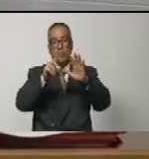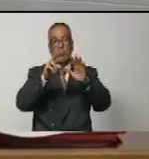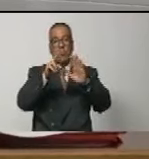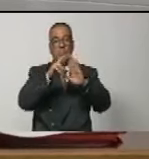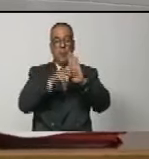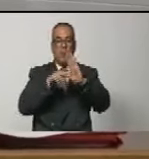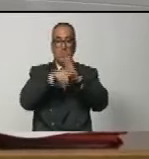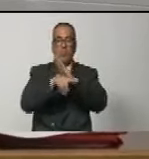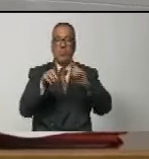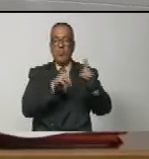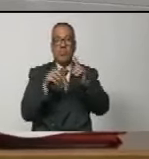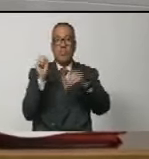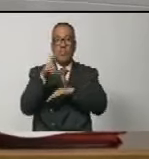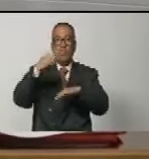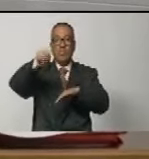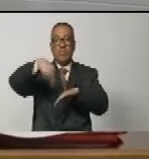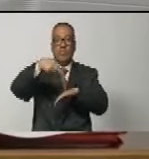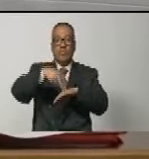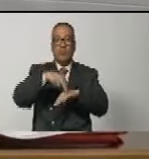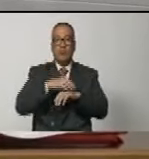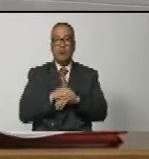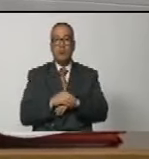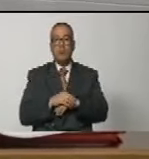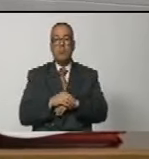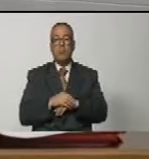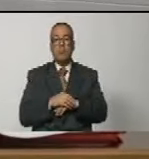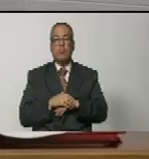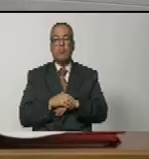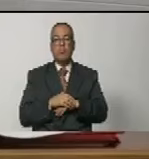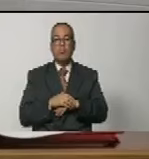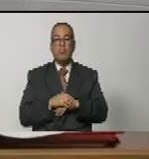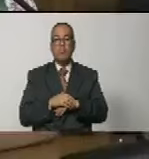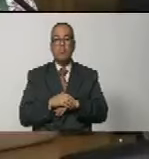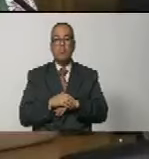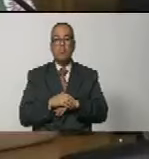del Reglamento Interior y de Debates de la Asamblea Nacional.